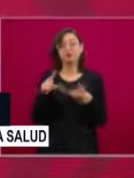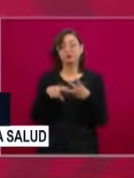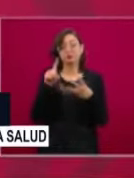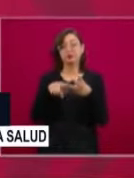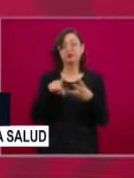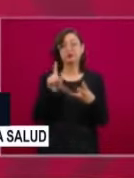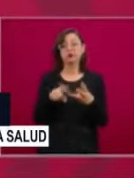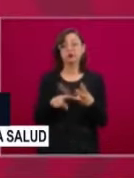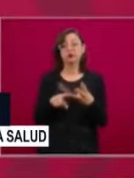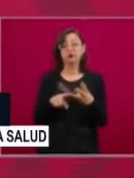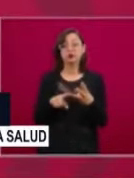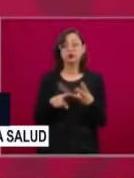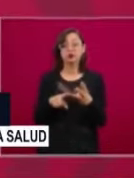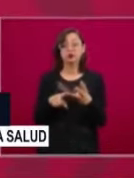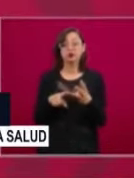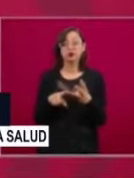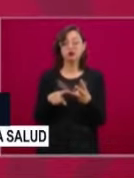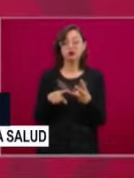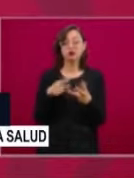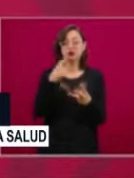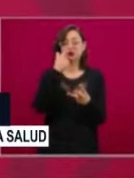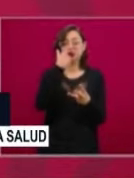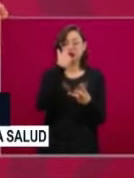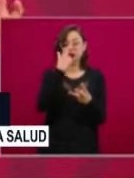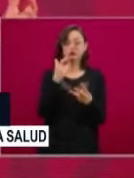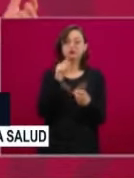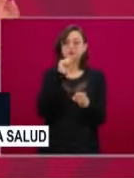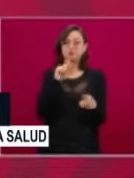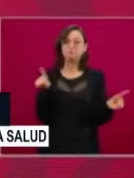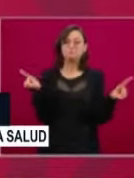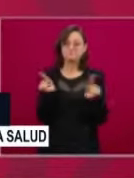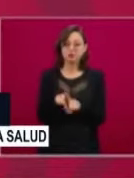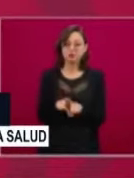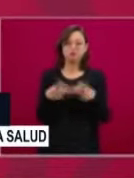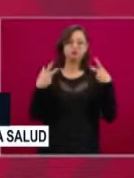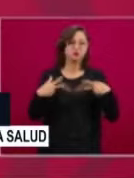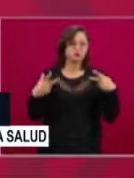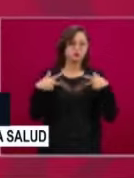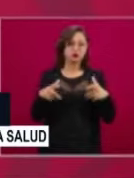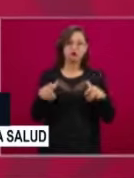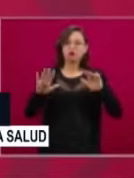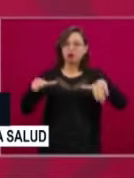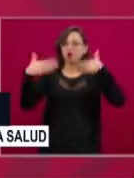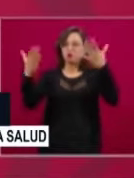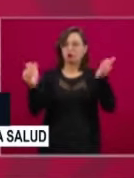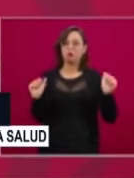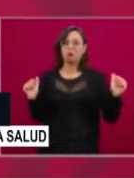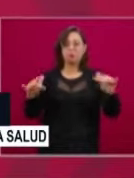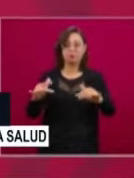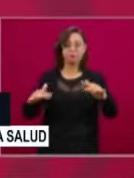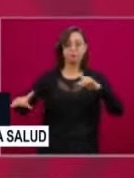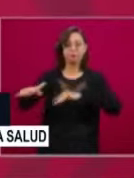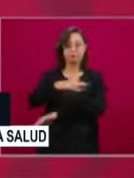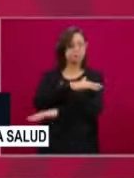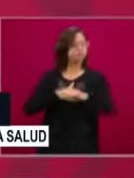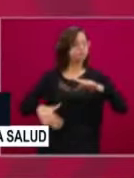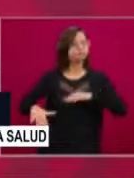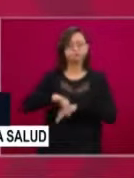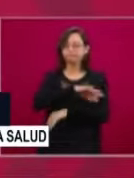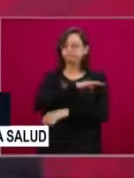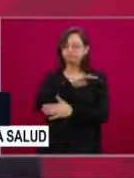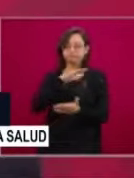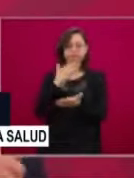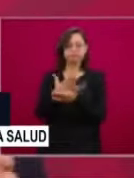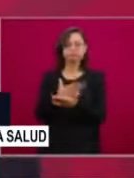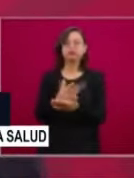sinónimo en tiras reactivas de los que detectan son anticuerpos contra el virus en este caso cobit este es un modelo